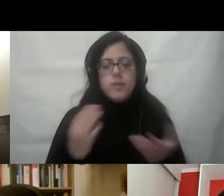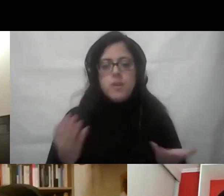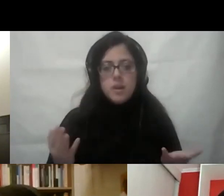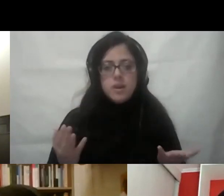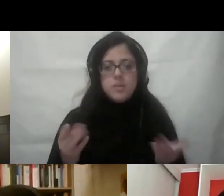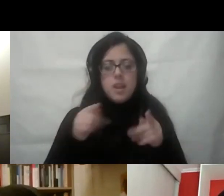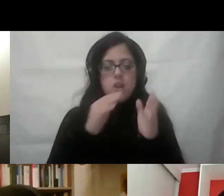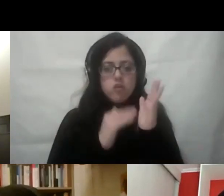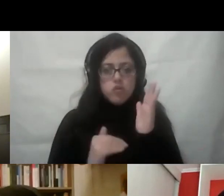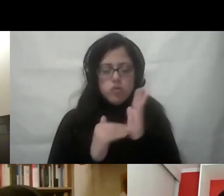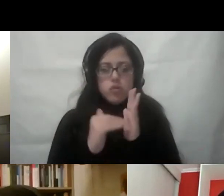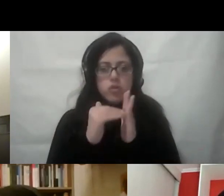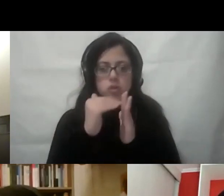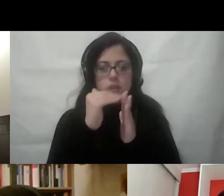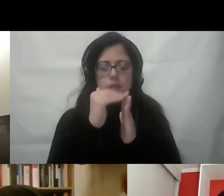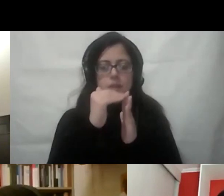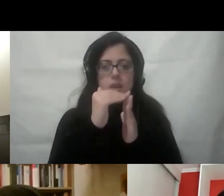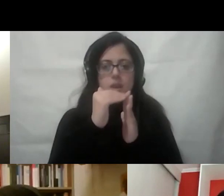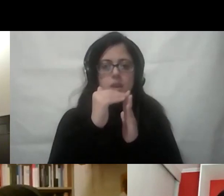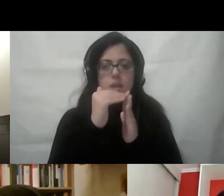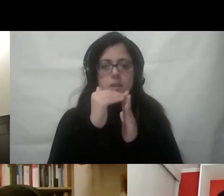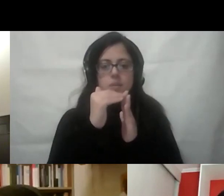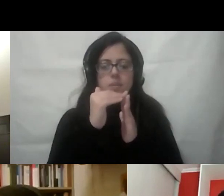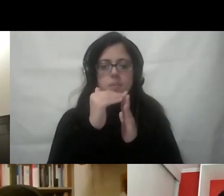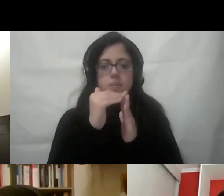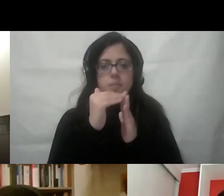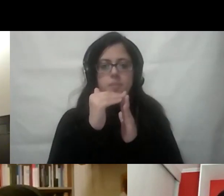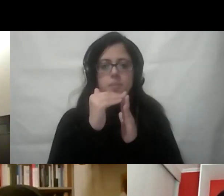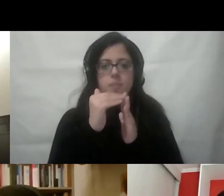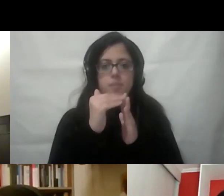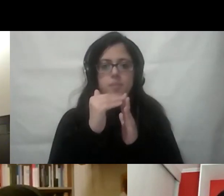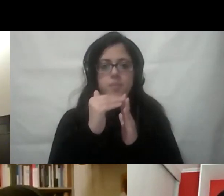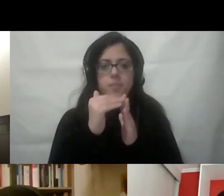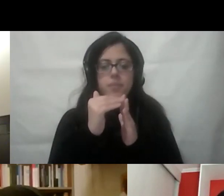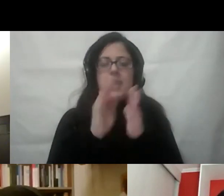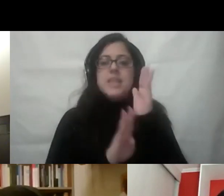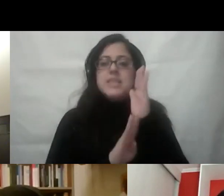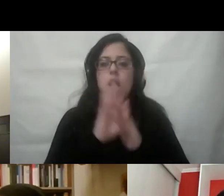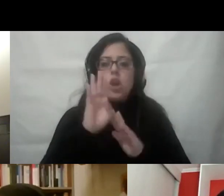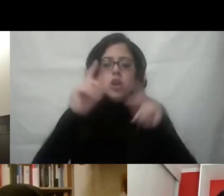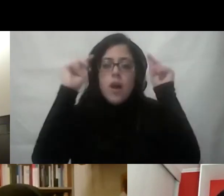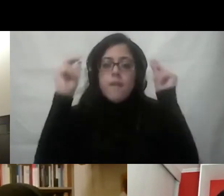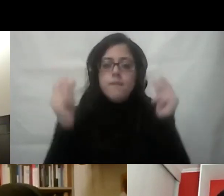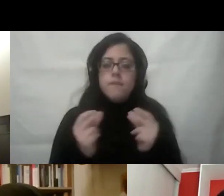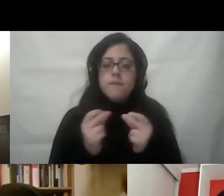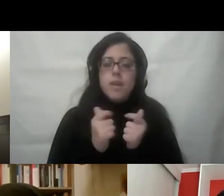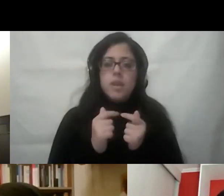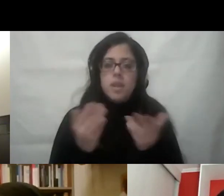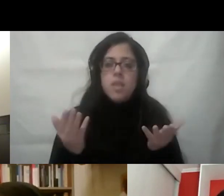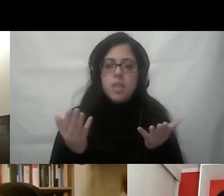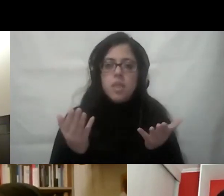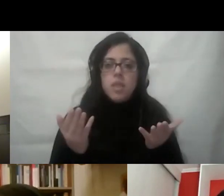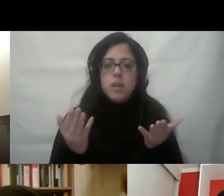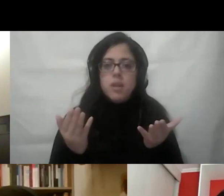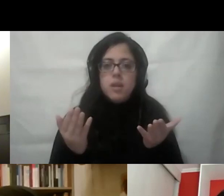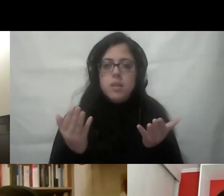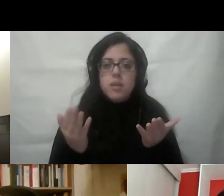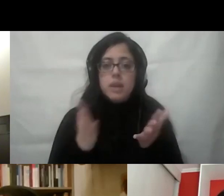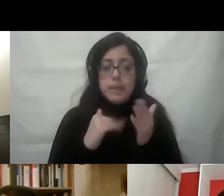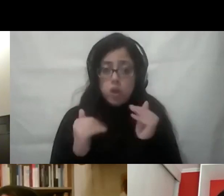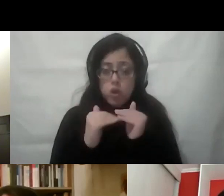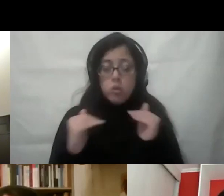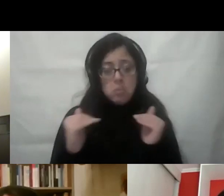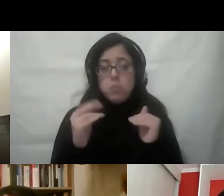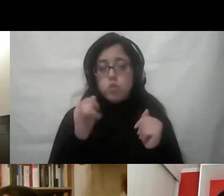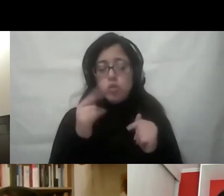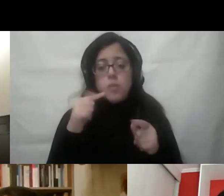niveles progresivamente. Es que desarrollando habilidades que son todas las mismas, pero que se